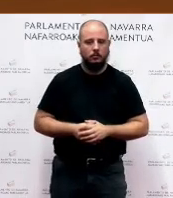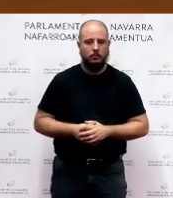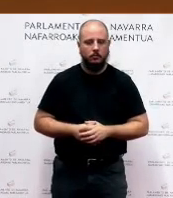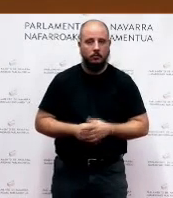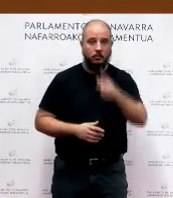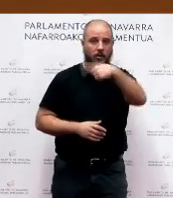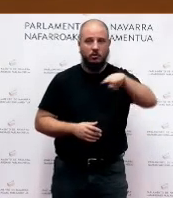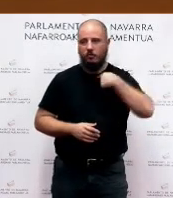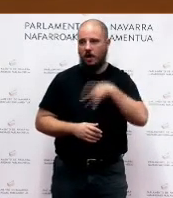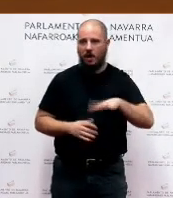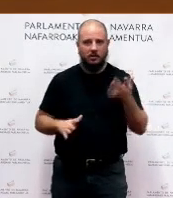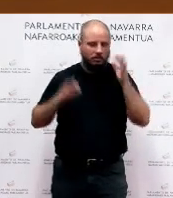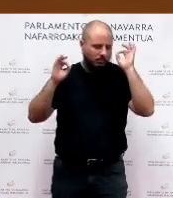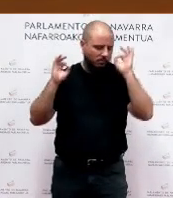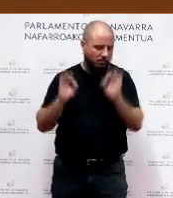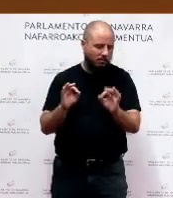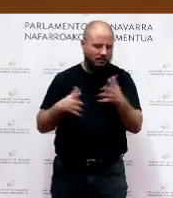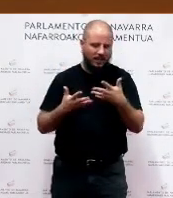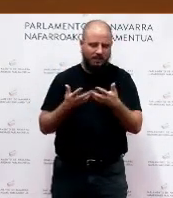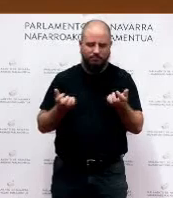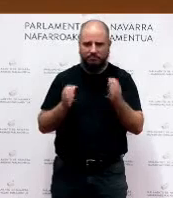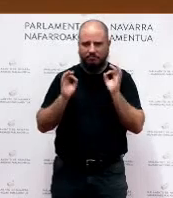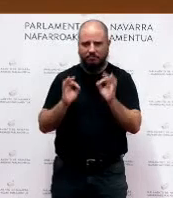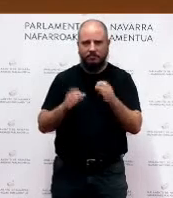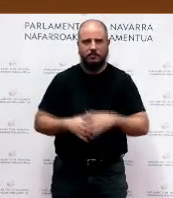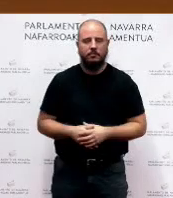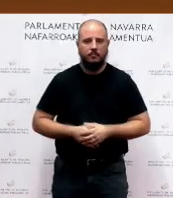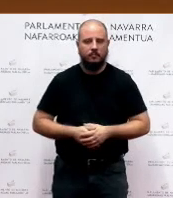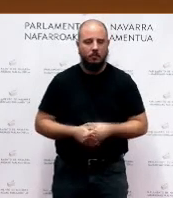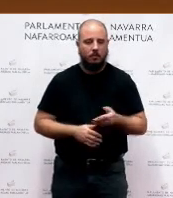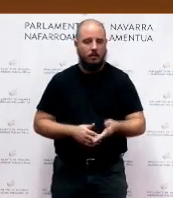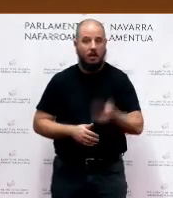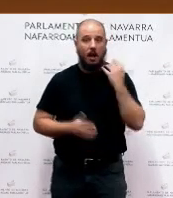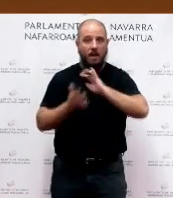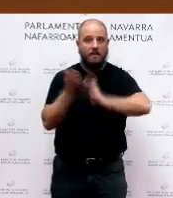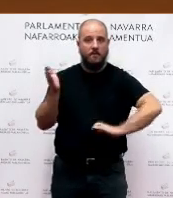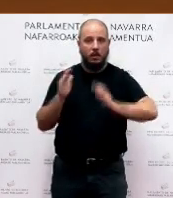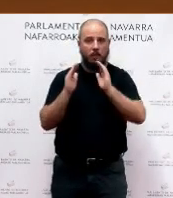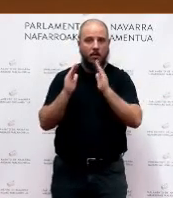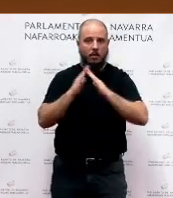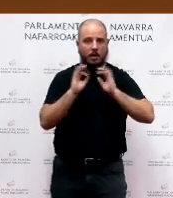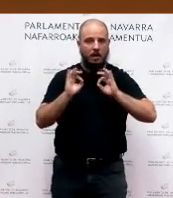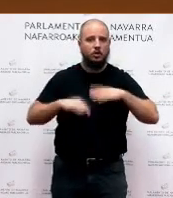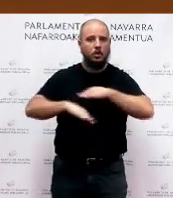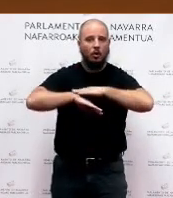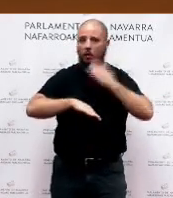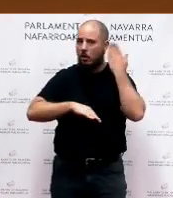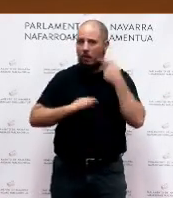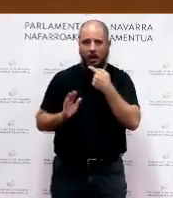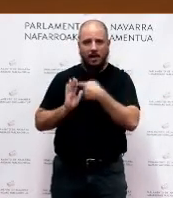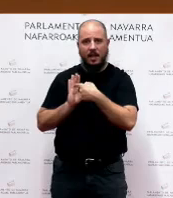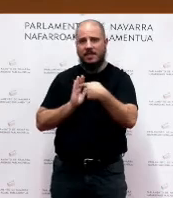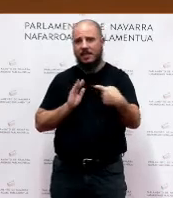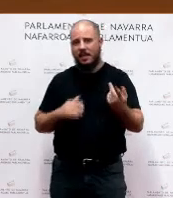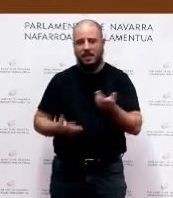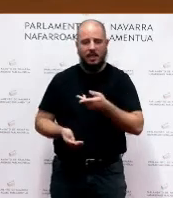es rotundo. El último informe de vivienda del Gobierno de Navarra cifra en 20.800 el número de